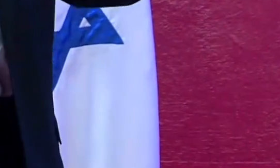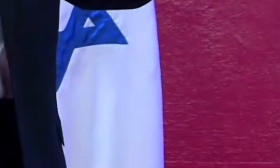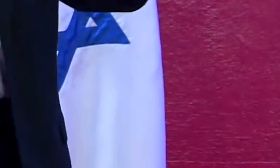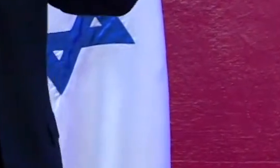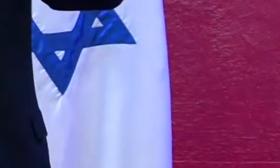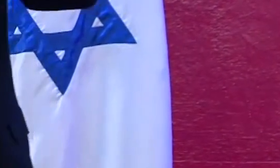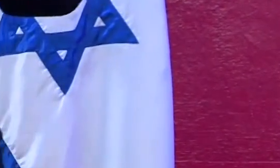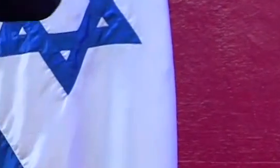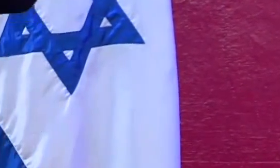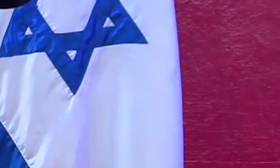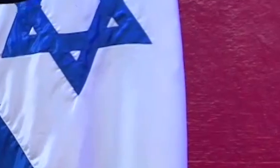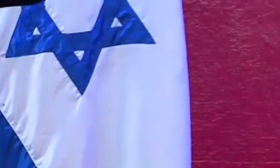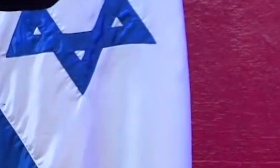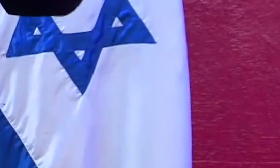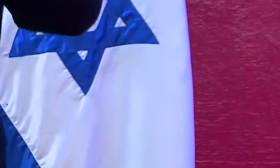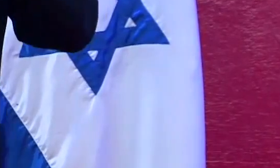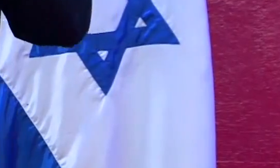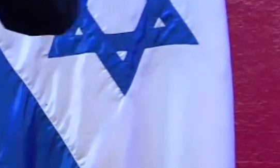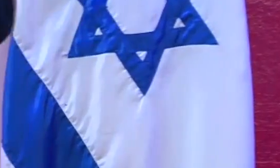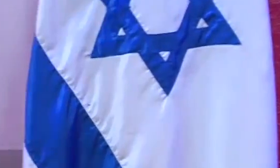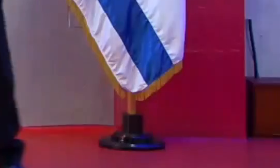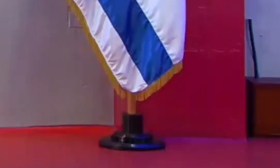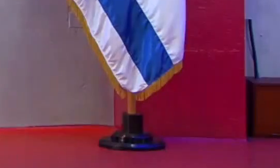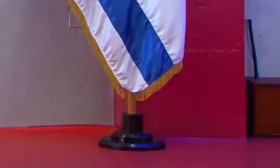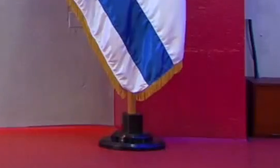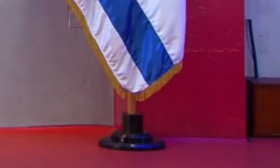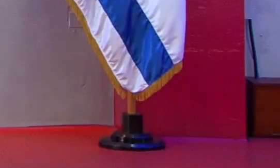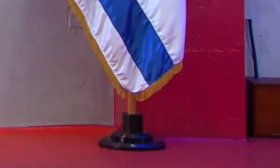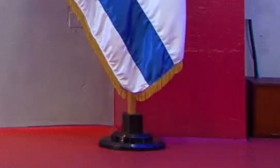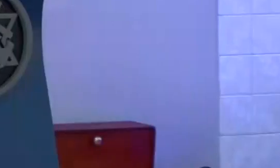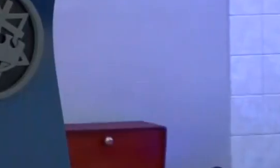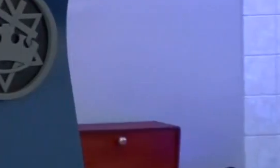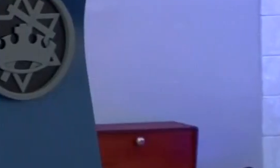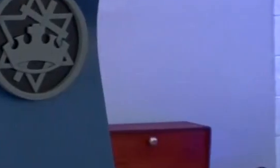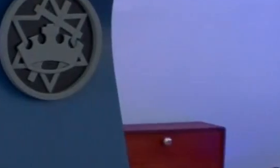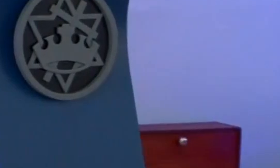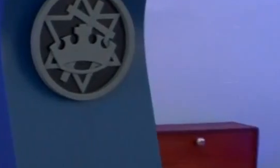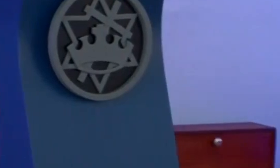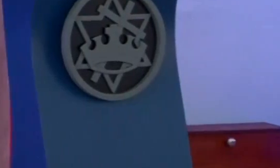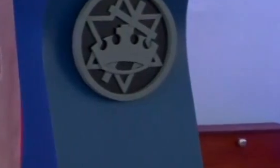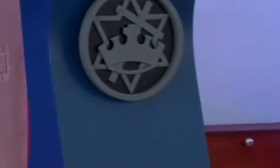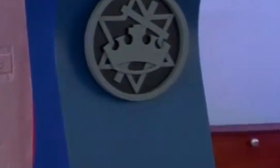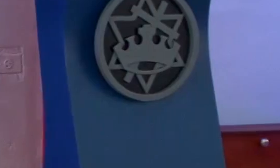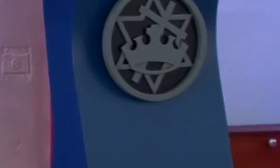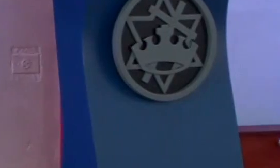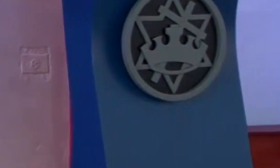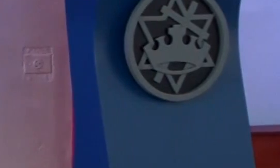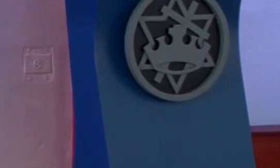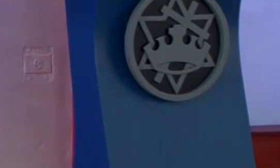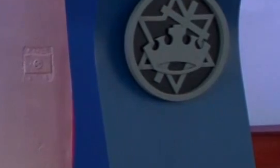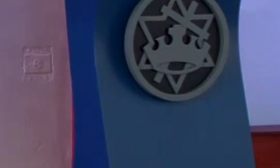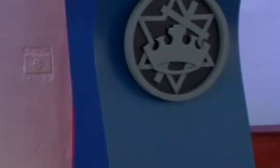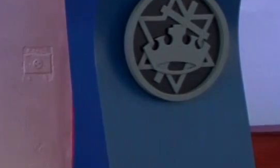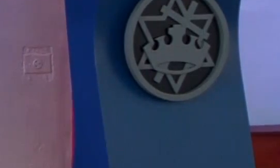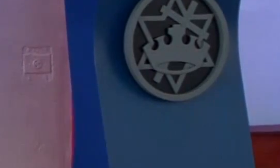yo quiero poner a pensar un poquito a la iglesia y que podamos analizar lo que la biblia dice resulta ser que cuando sanción ya estaba mujer y 'no y